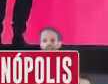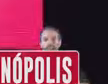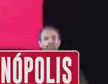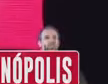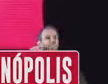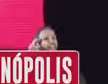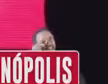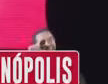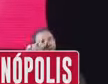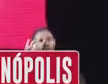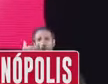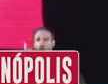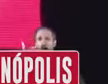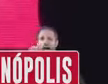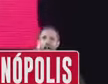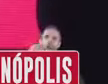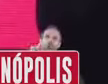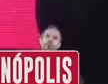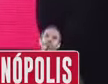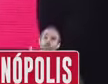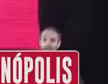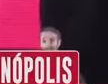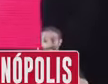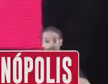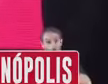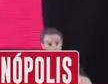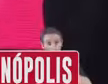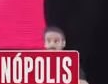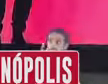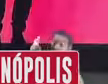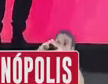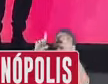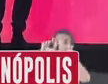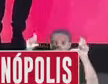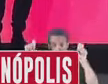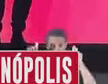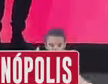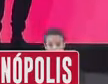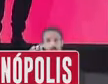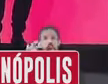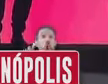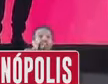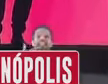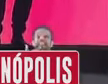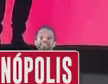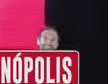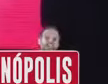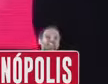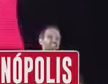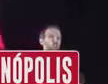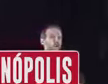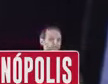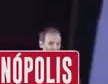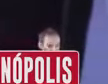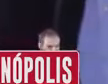tiene que ser tecnópolis por eso es tecnópolis all is vienes de ciudad al tecnópolis polis ciudad tecnópolis